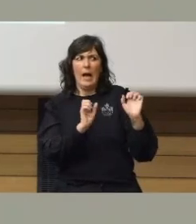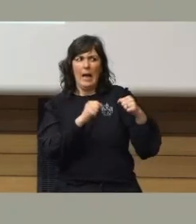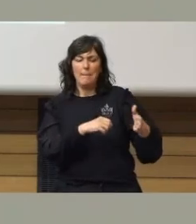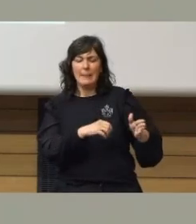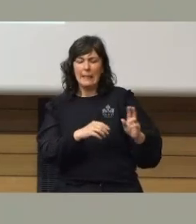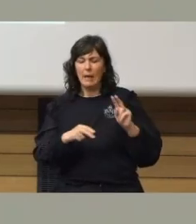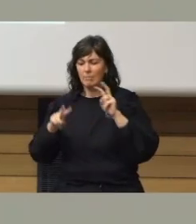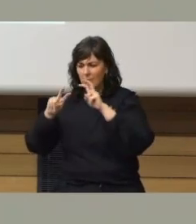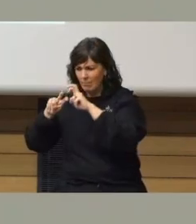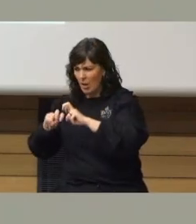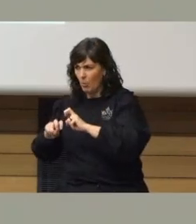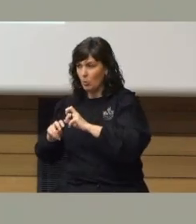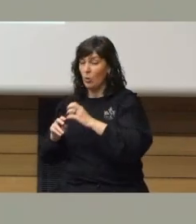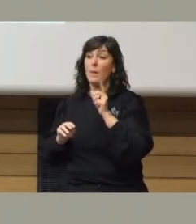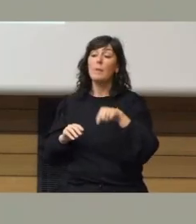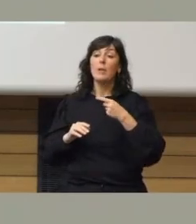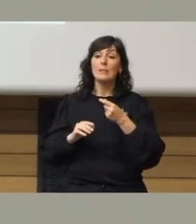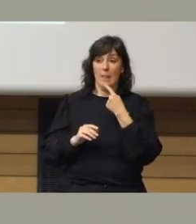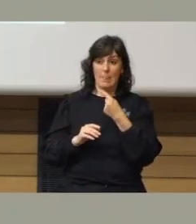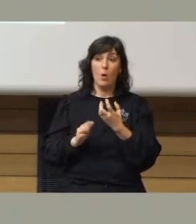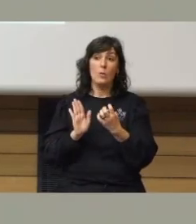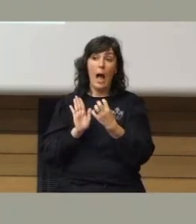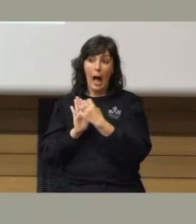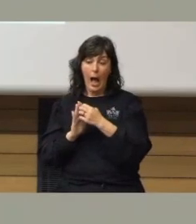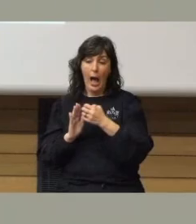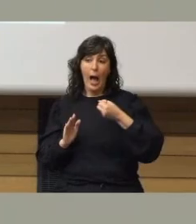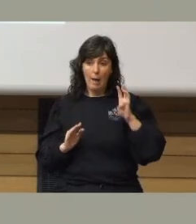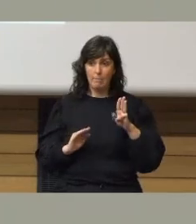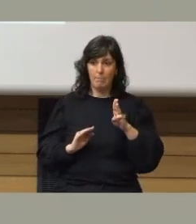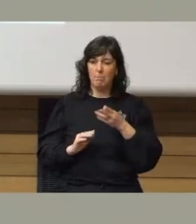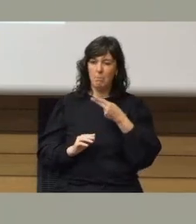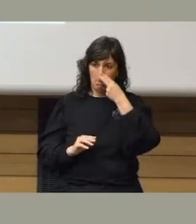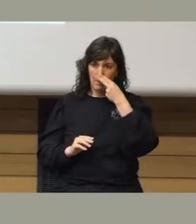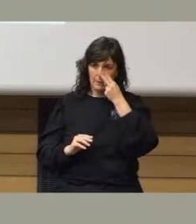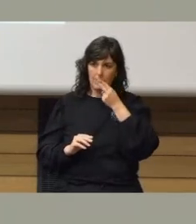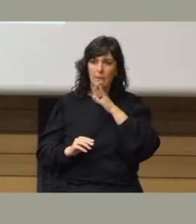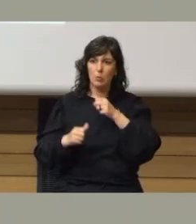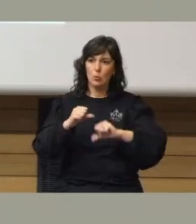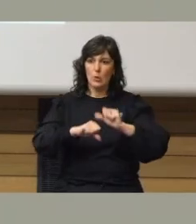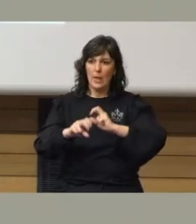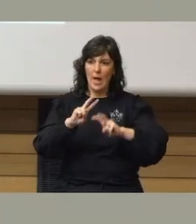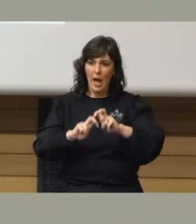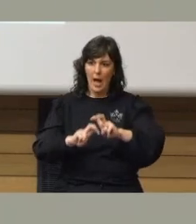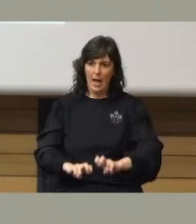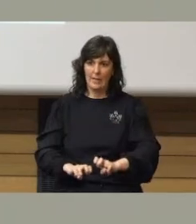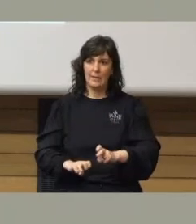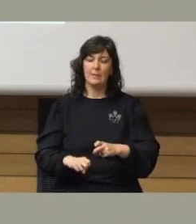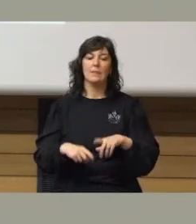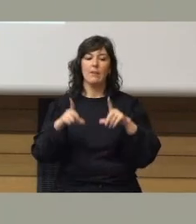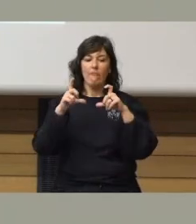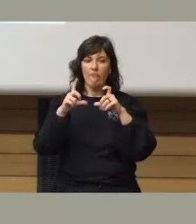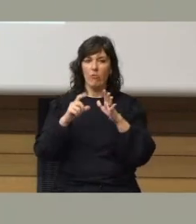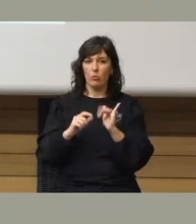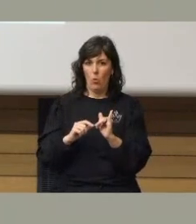estáis interesados, hay una app muy interesante de análisis de sustancias, que salen fotografías, indicaciones, que podéis incluso